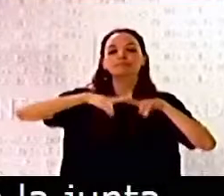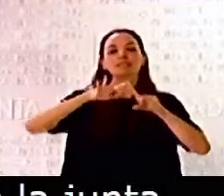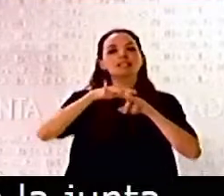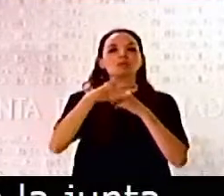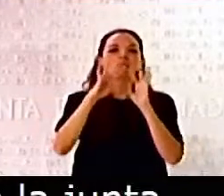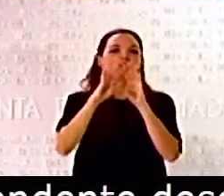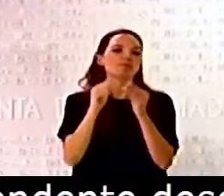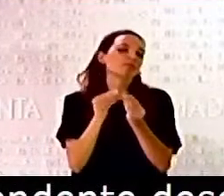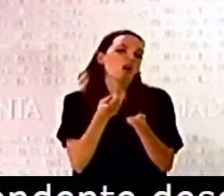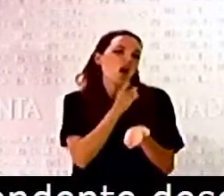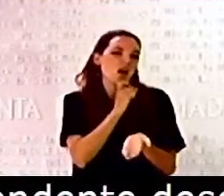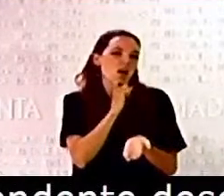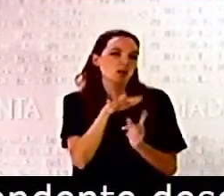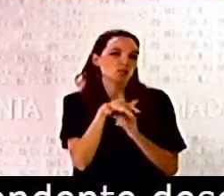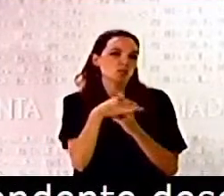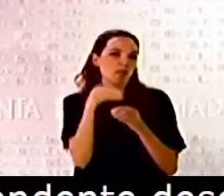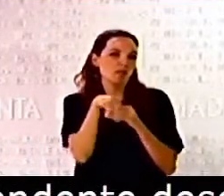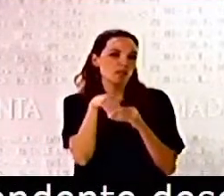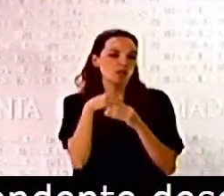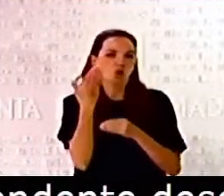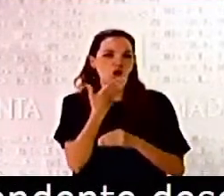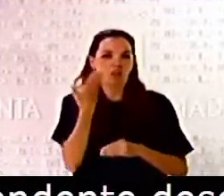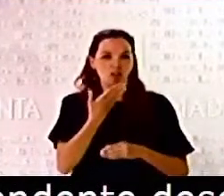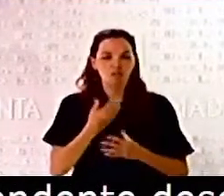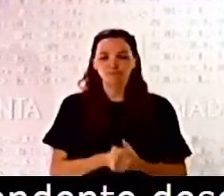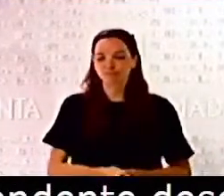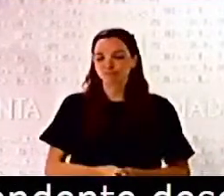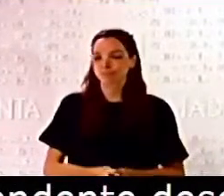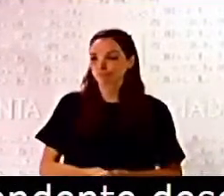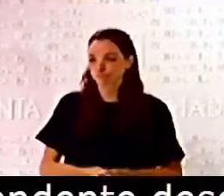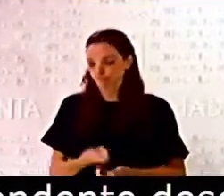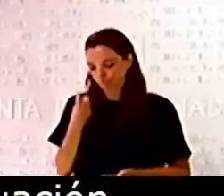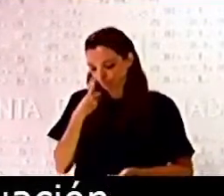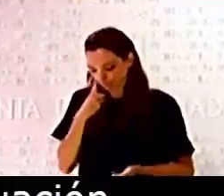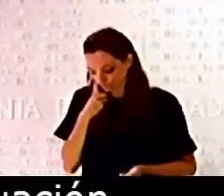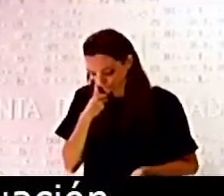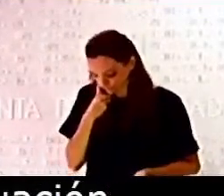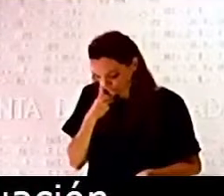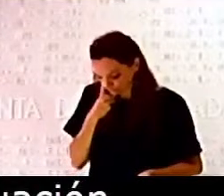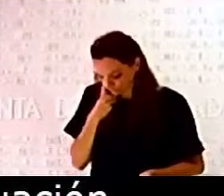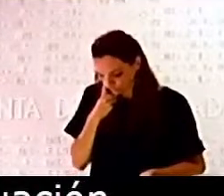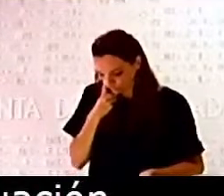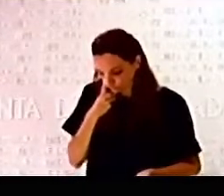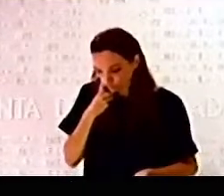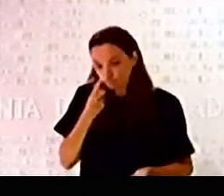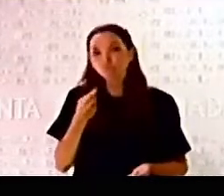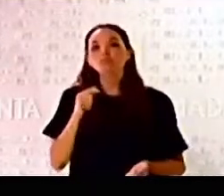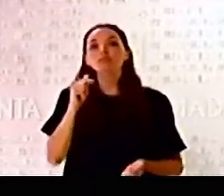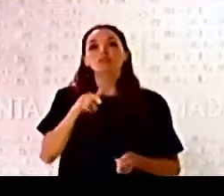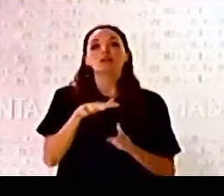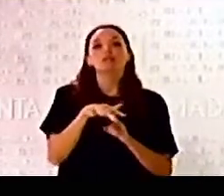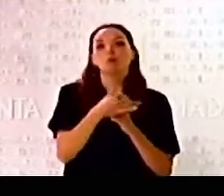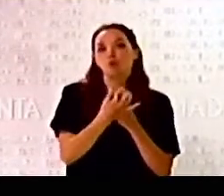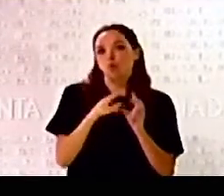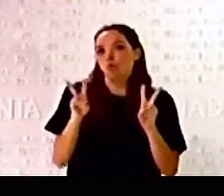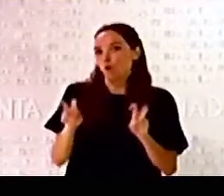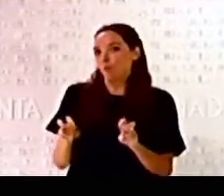en ese centro. Mire, esto es una situación nueva para todos y para todas,